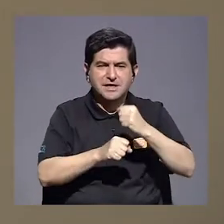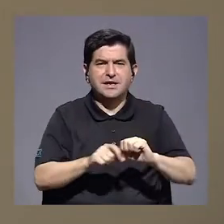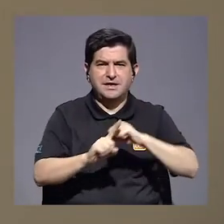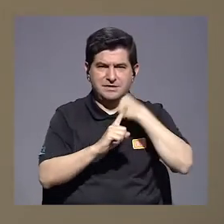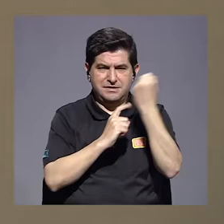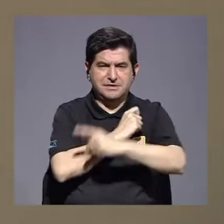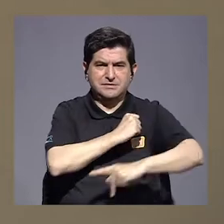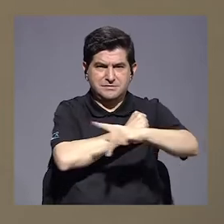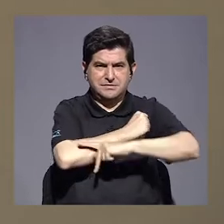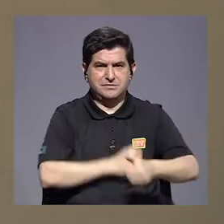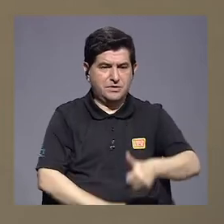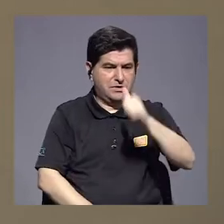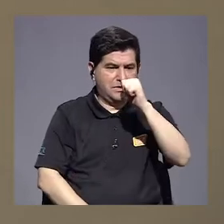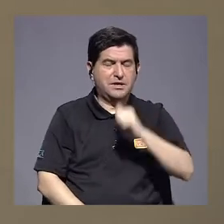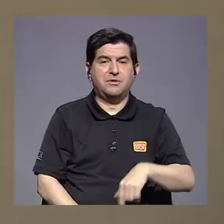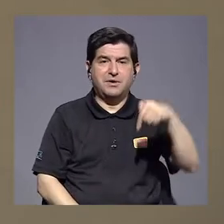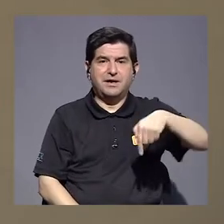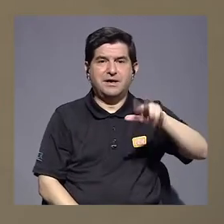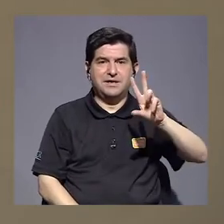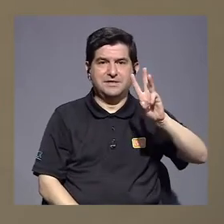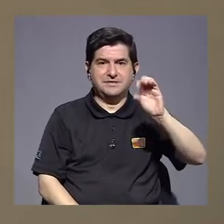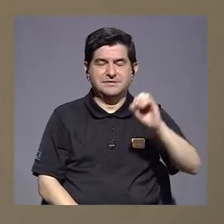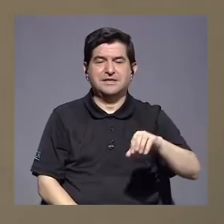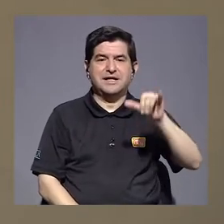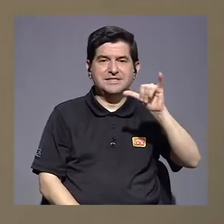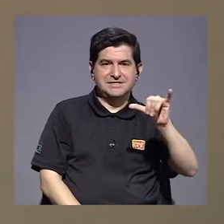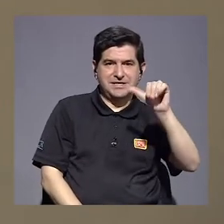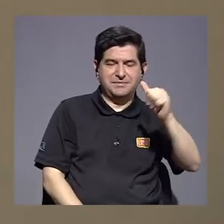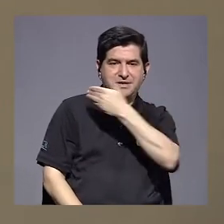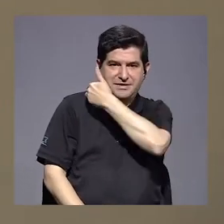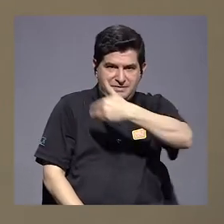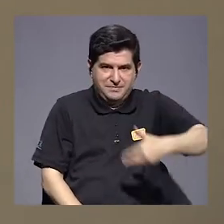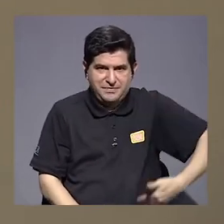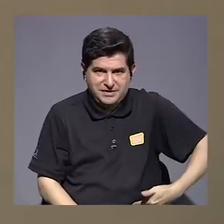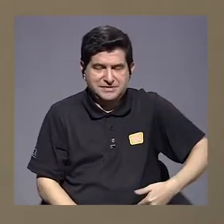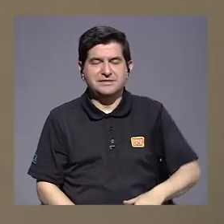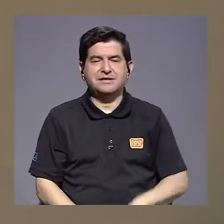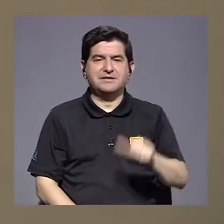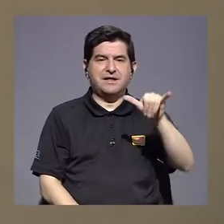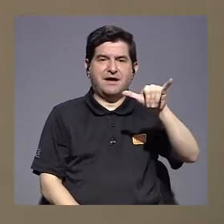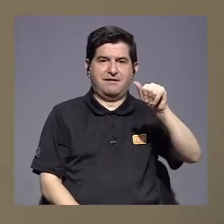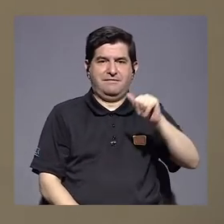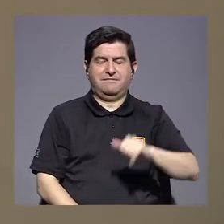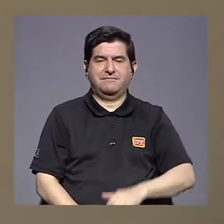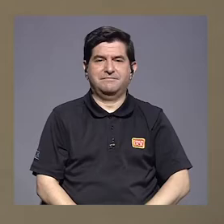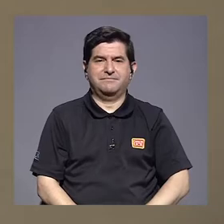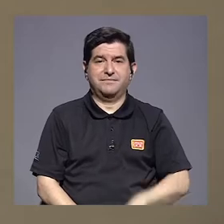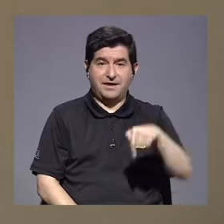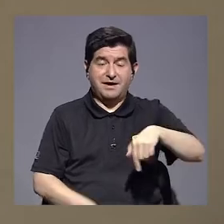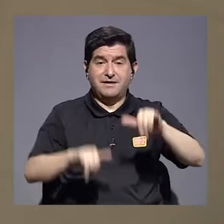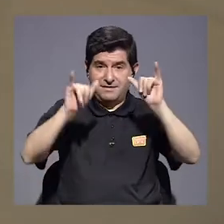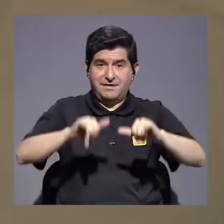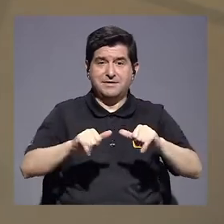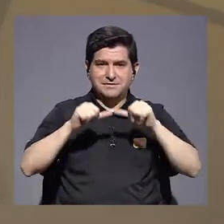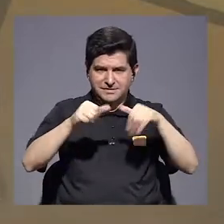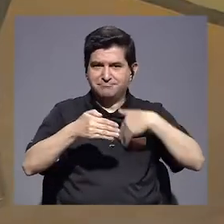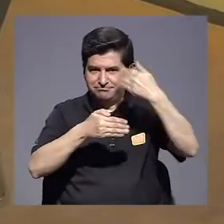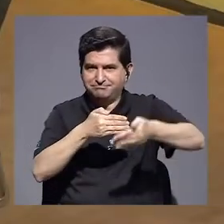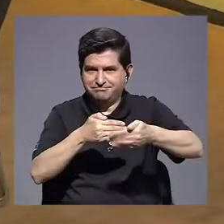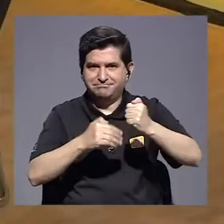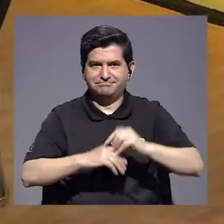país en torno al agua. Estamos en 360 con doña Yamileth Astorga, presidenta ejecutiva de la AIA. Quédese con nosotros, ya